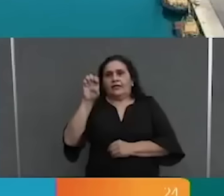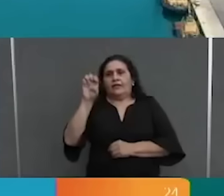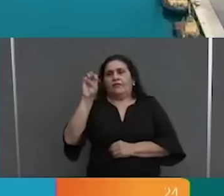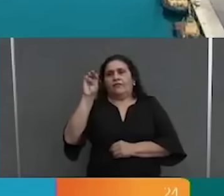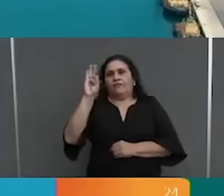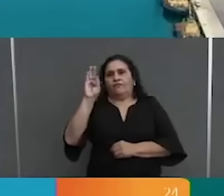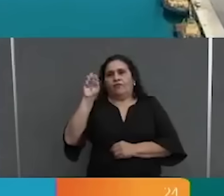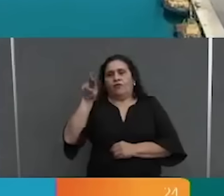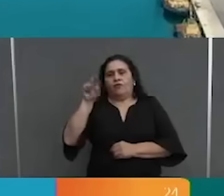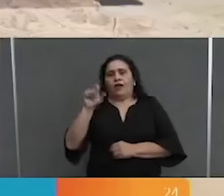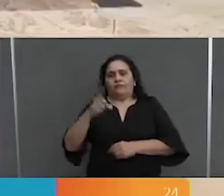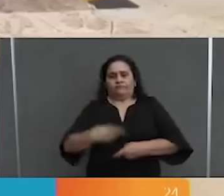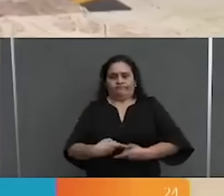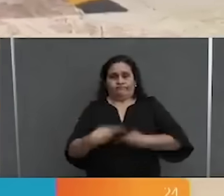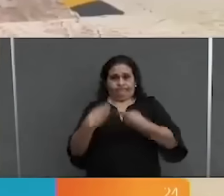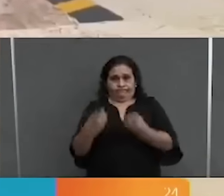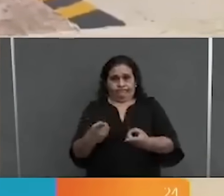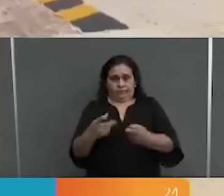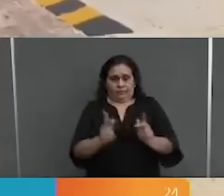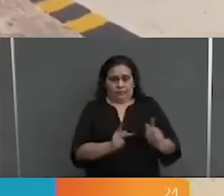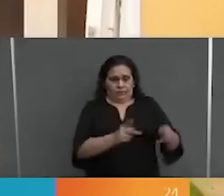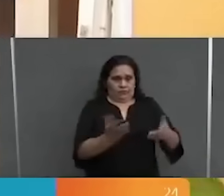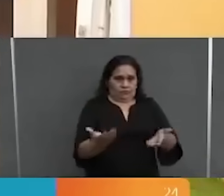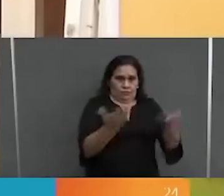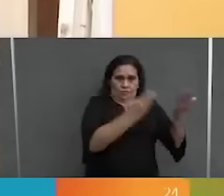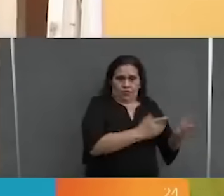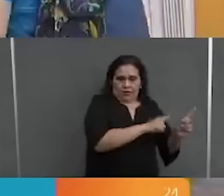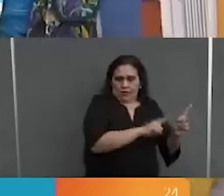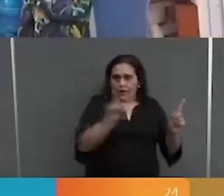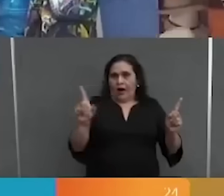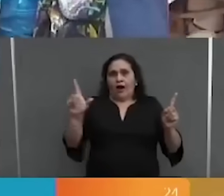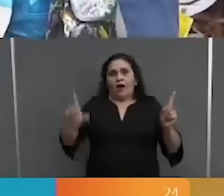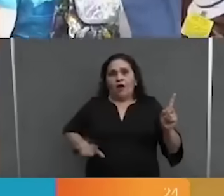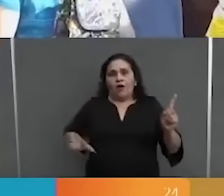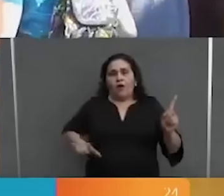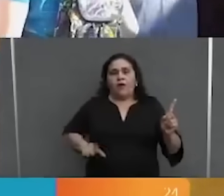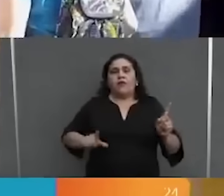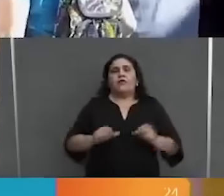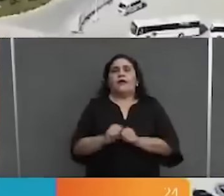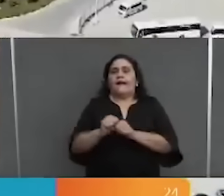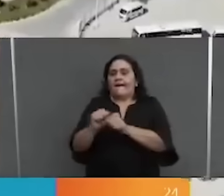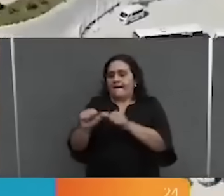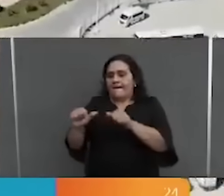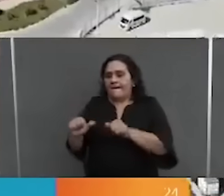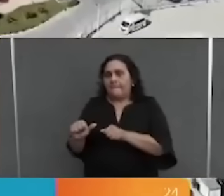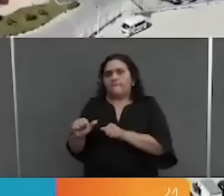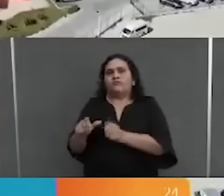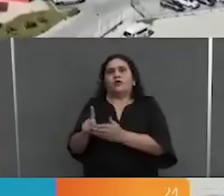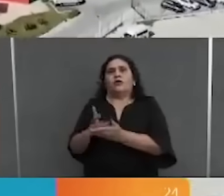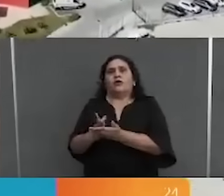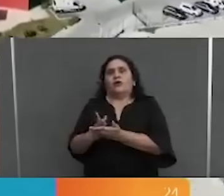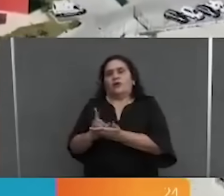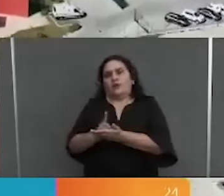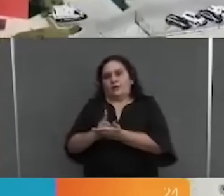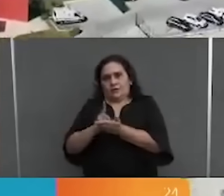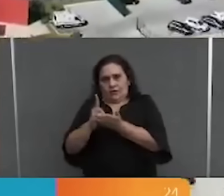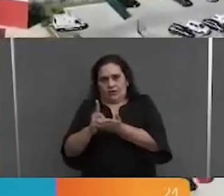Progreso le otorgara por fin al gobierno de Yucatán la cesión parcial de derechos y